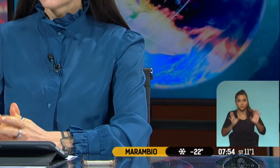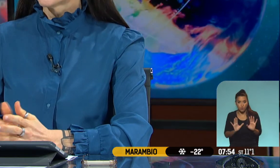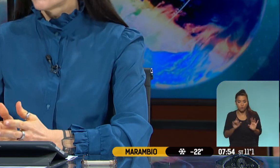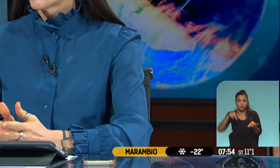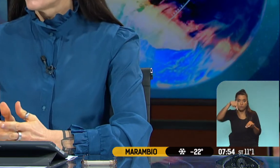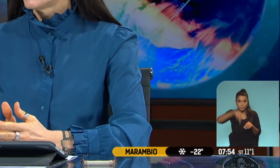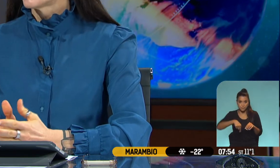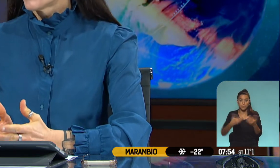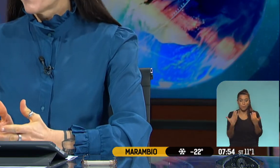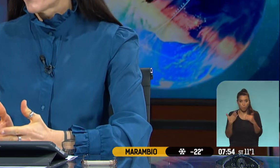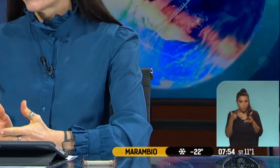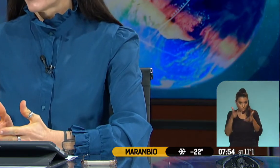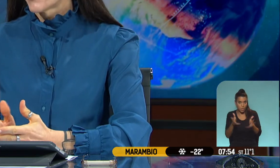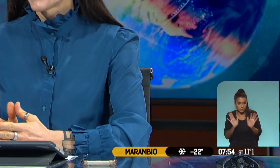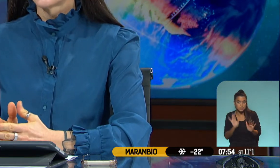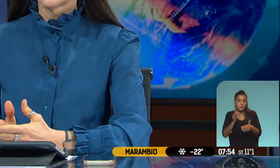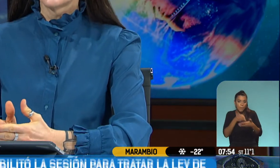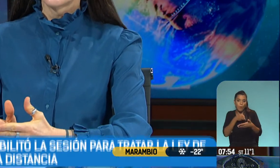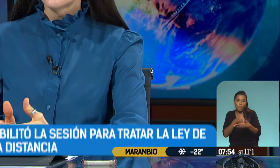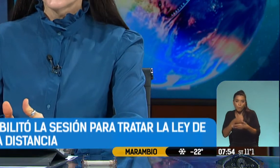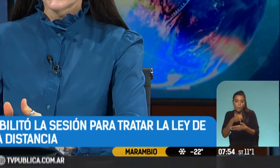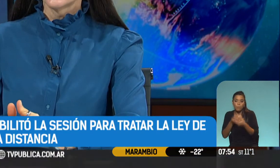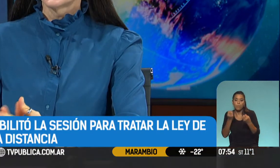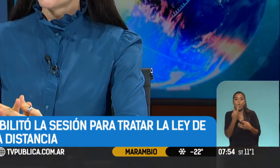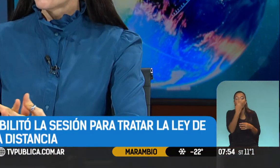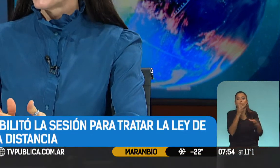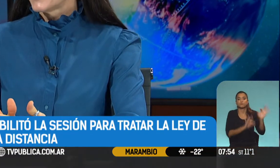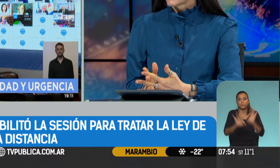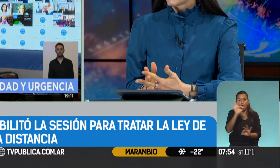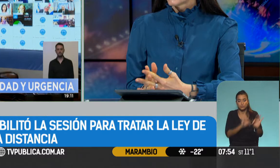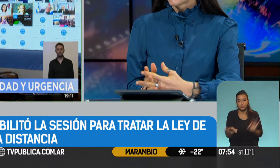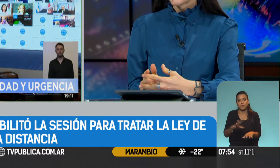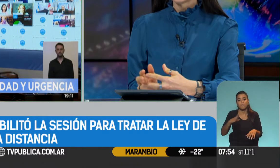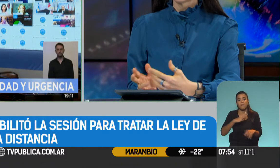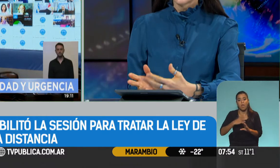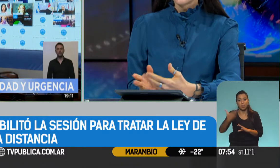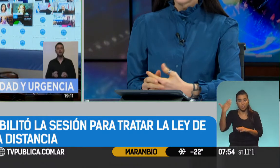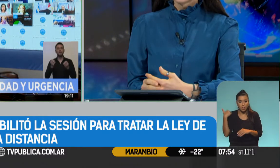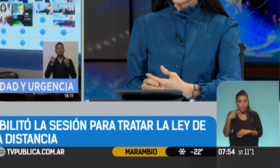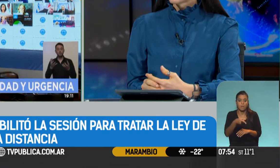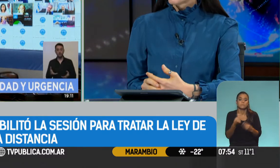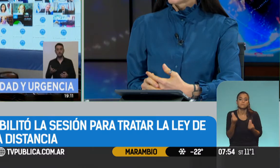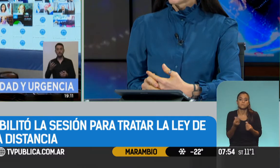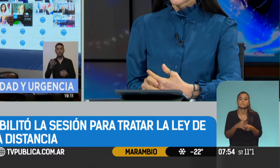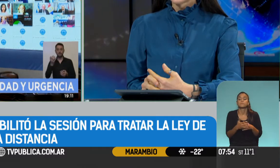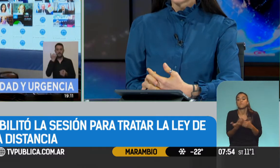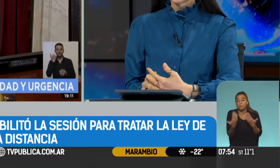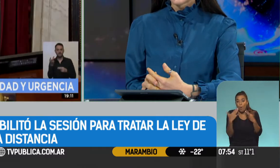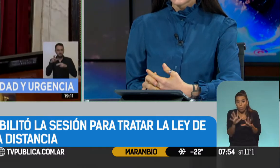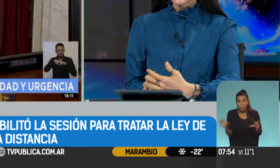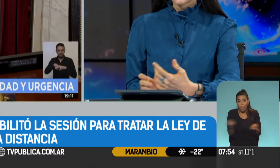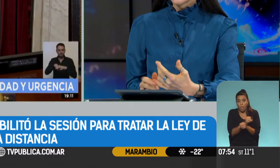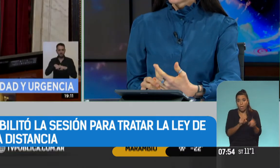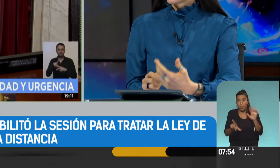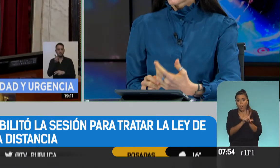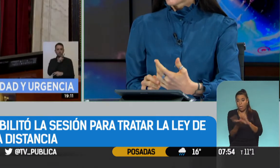en este caso sí podemos decir que pone palos en la rueda porque había dos proyectos que estaban pendientes de tratamiento que podían haber sido convertidos en